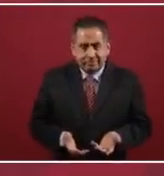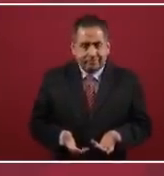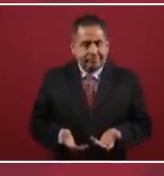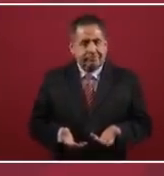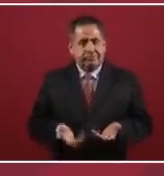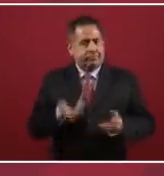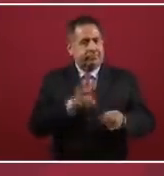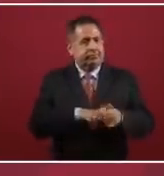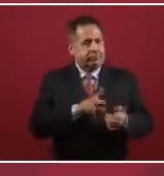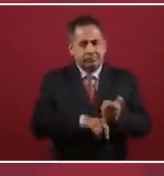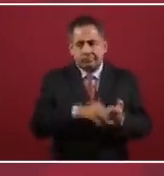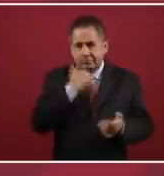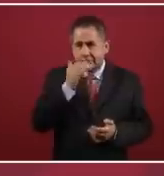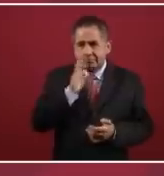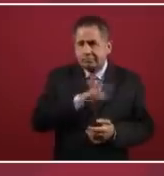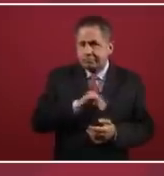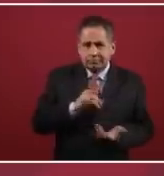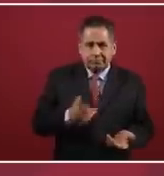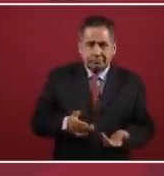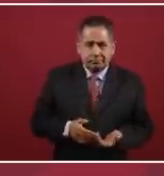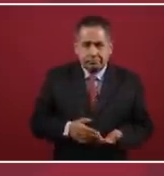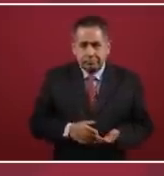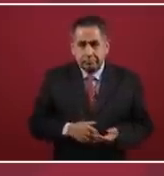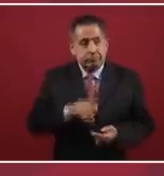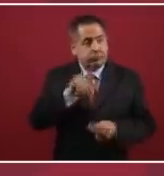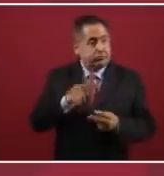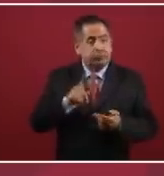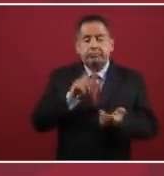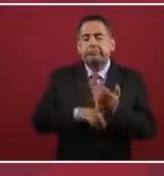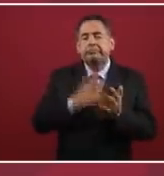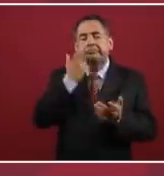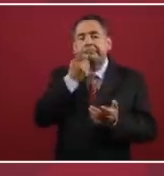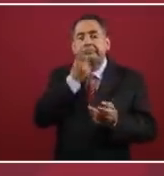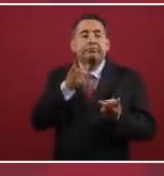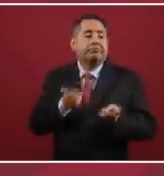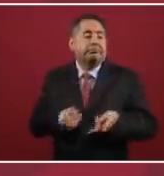el hospital, y luego fue saqueado